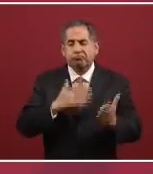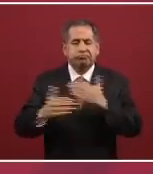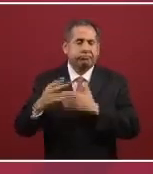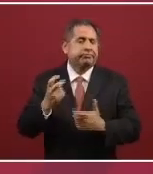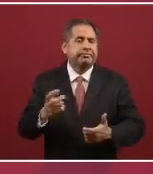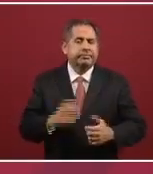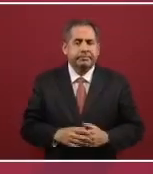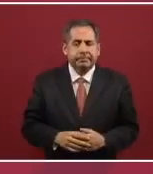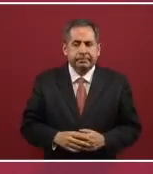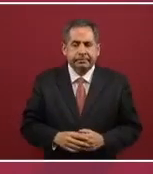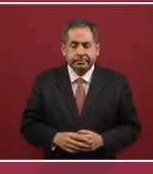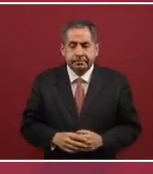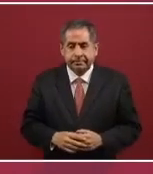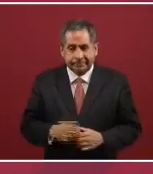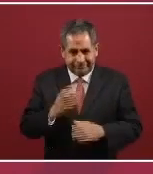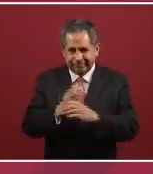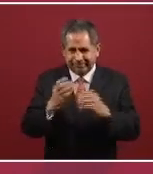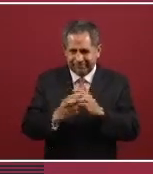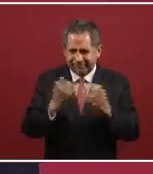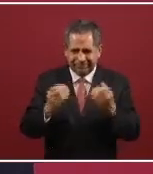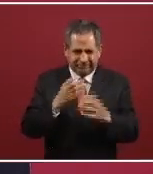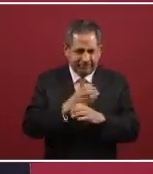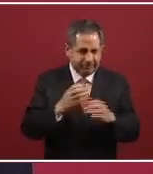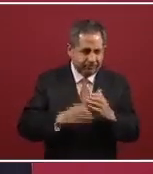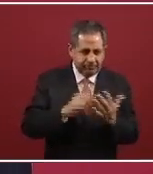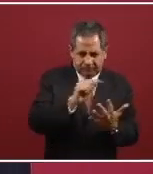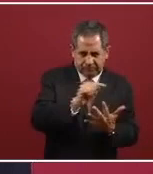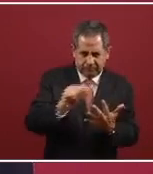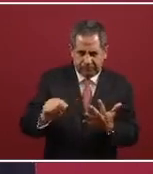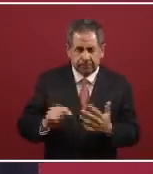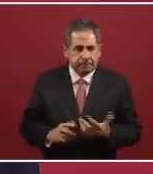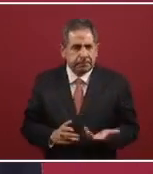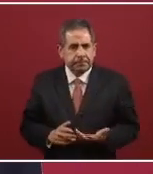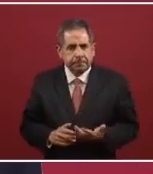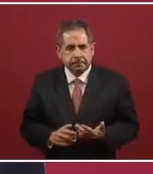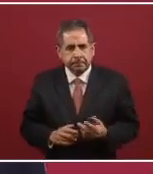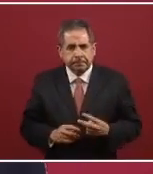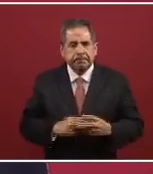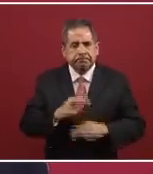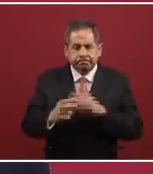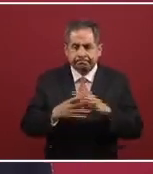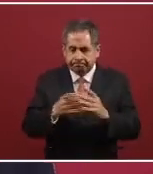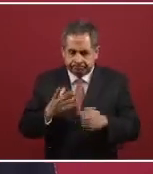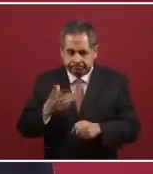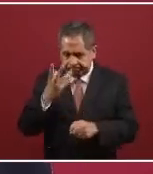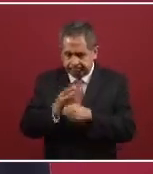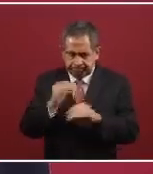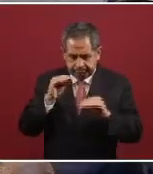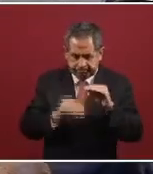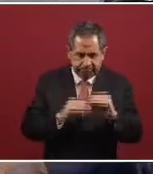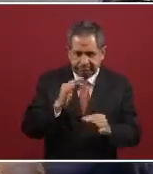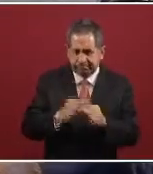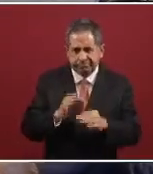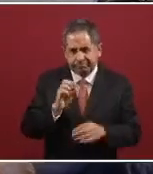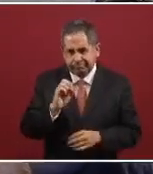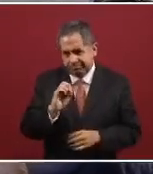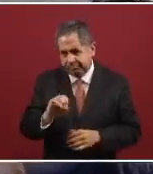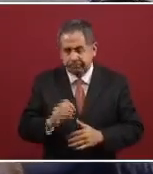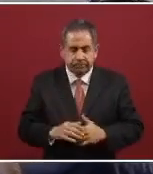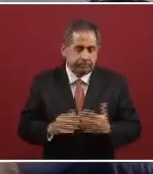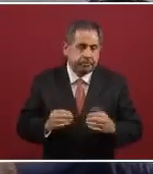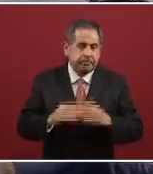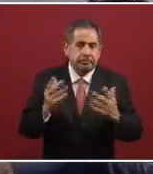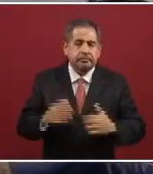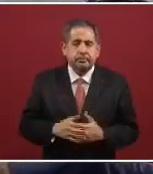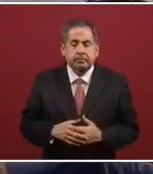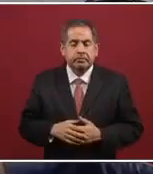Entonces, muchas cosas las vamos a aplicar así. Claro que